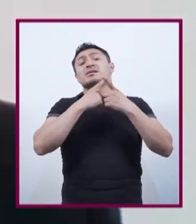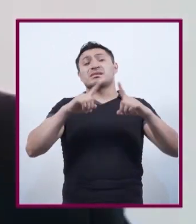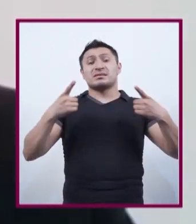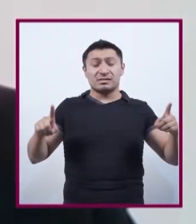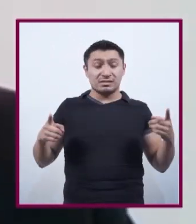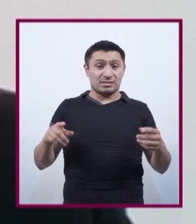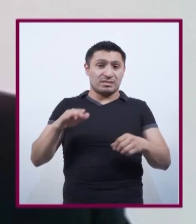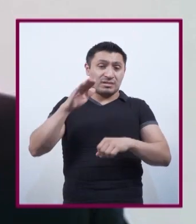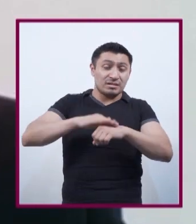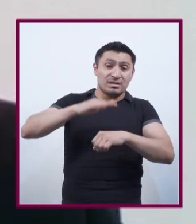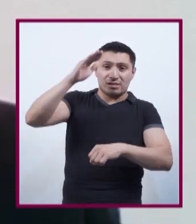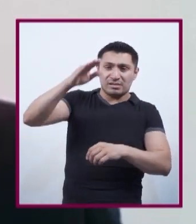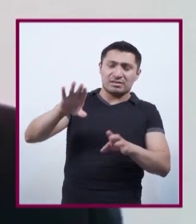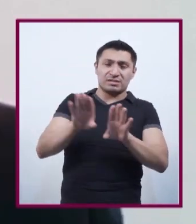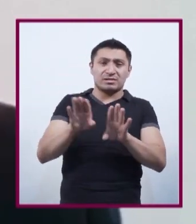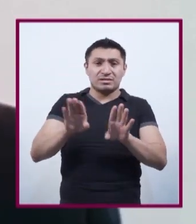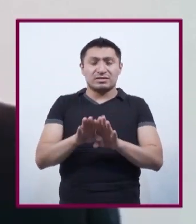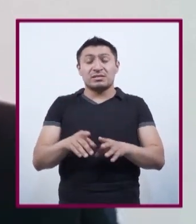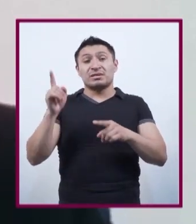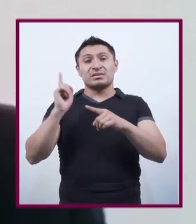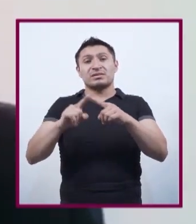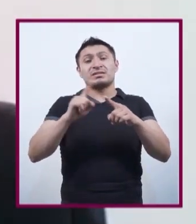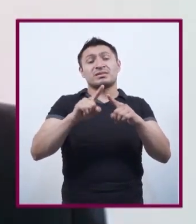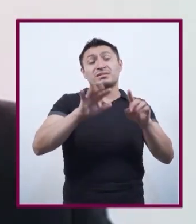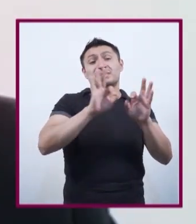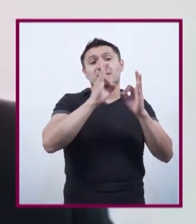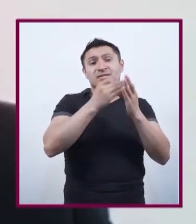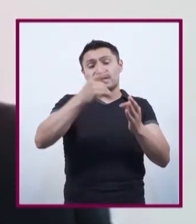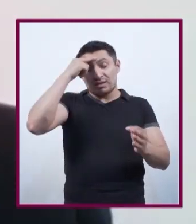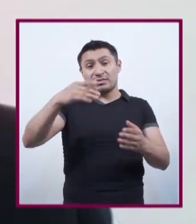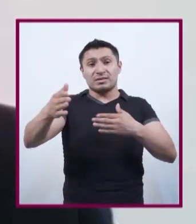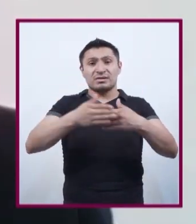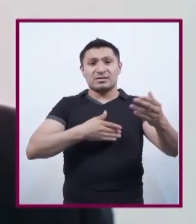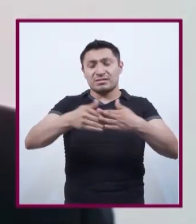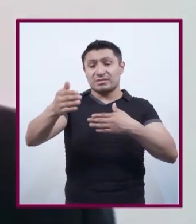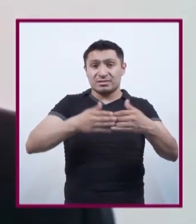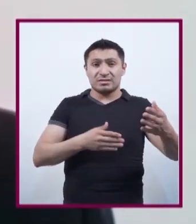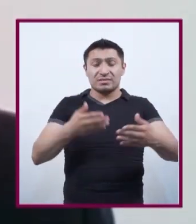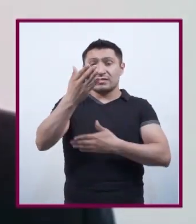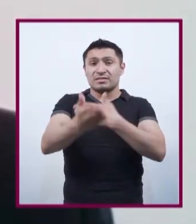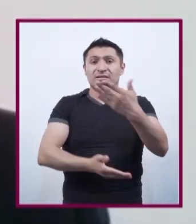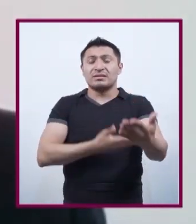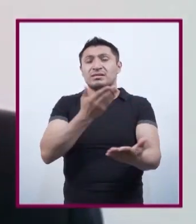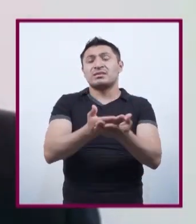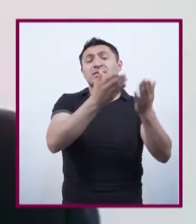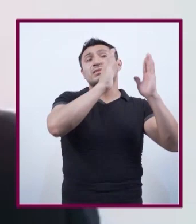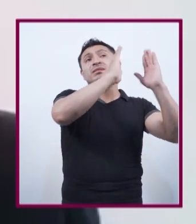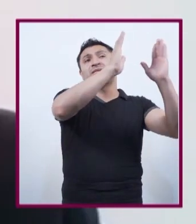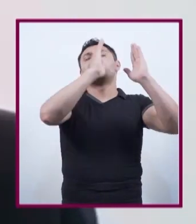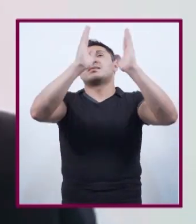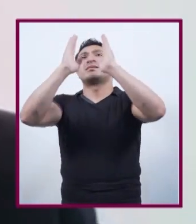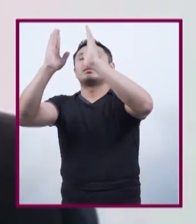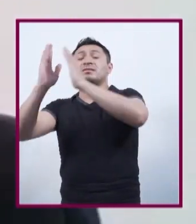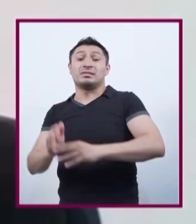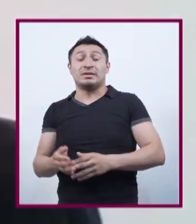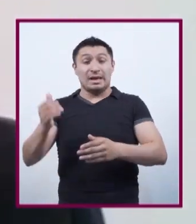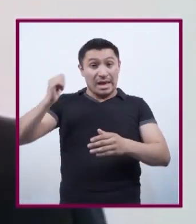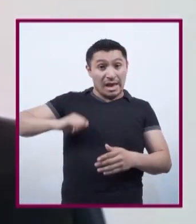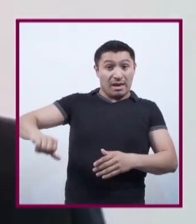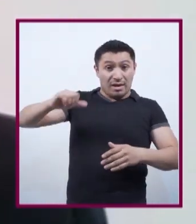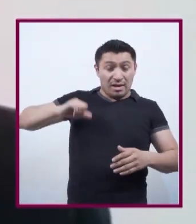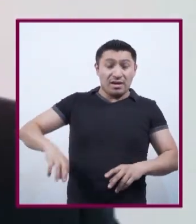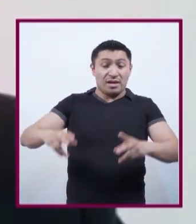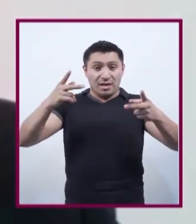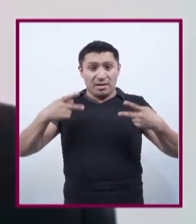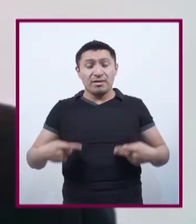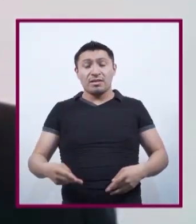exitosa, porque se están desarrollando sobre todo varias estrategias para modernizar los servicios